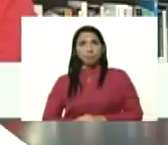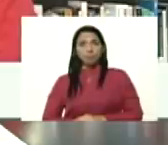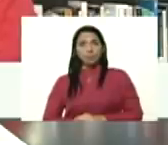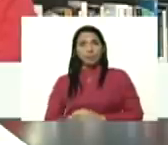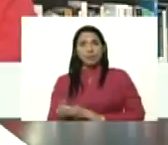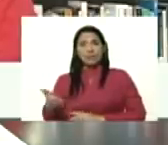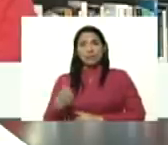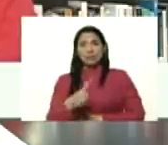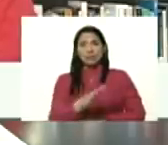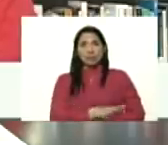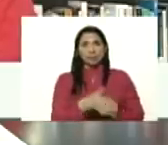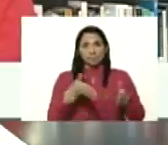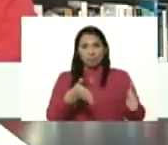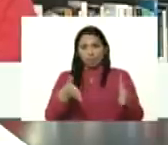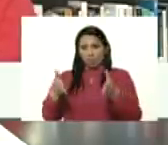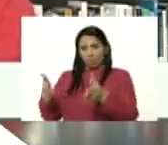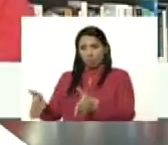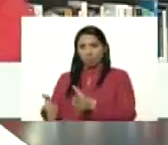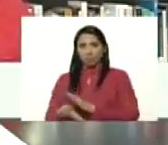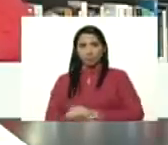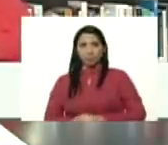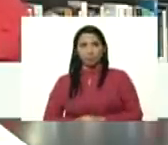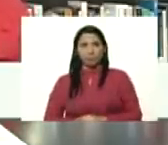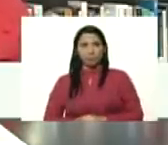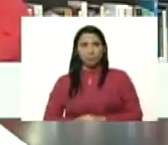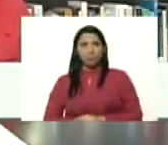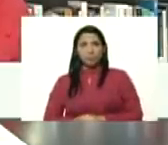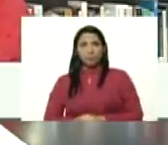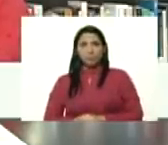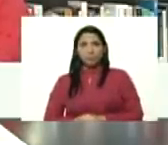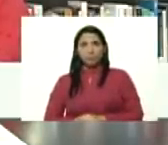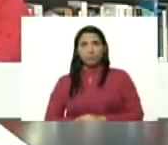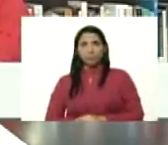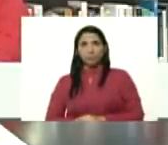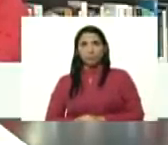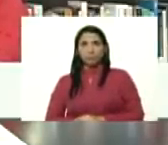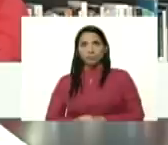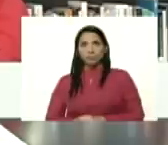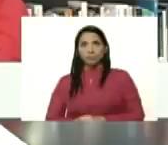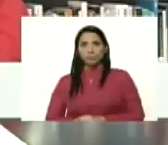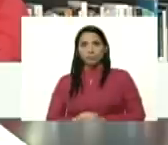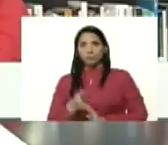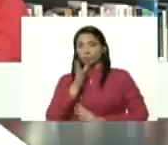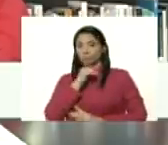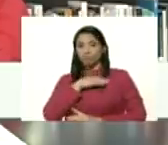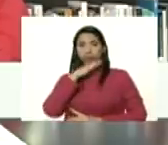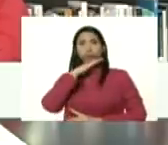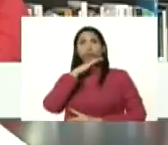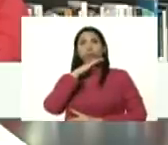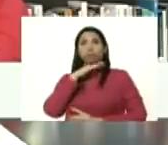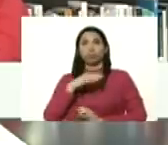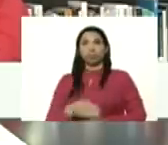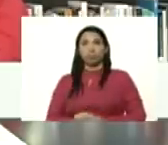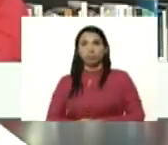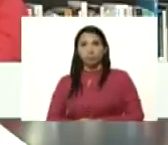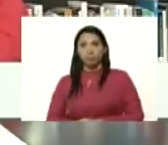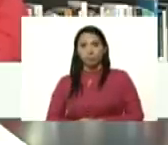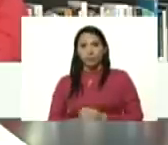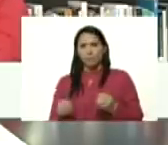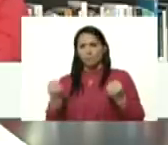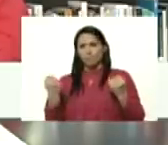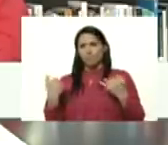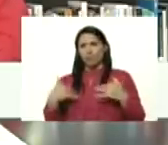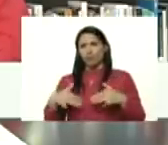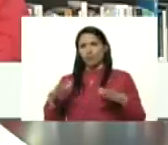cementerios. 10 cementerios. Y no dan abasto a los centenares